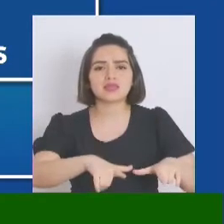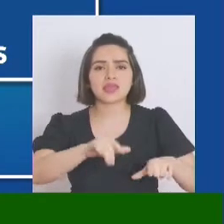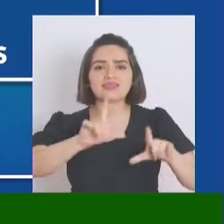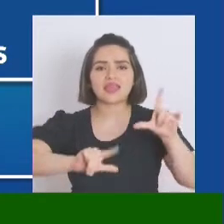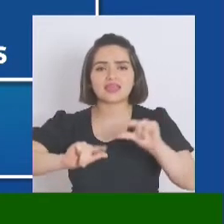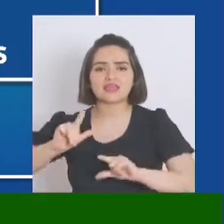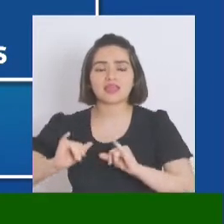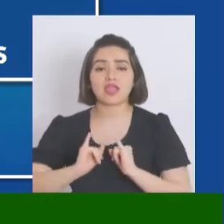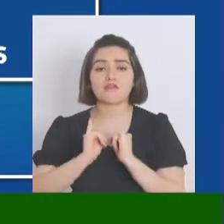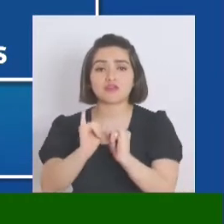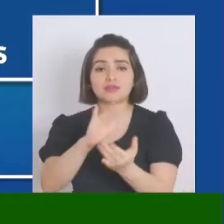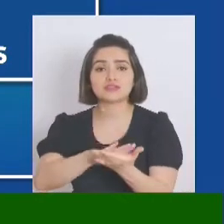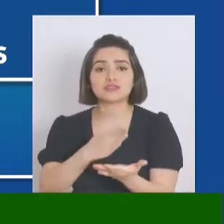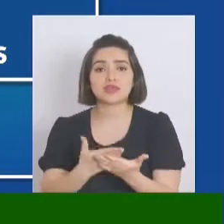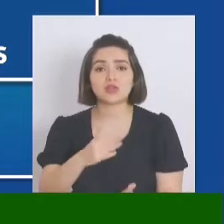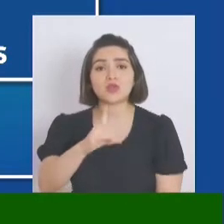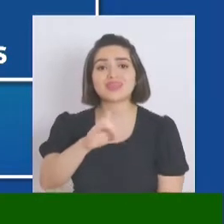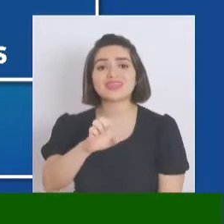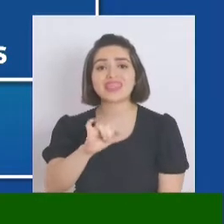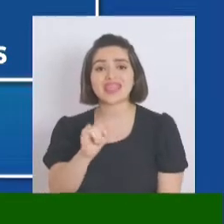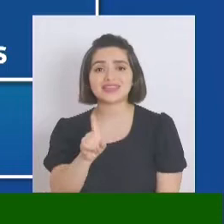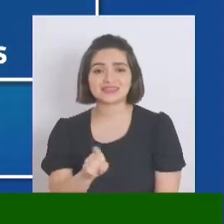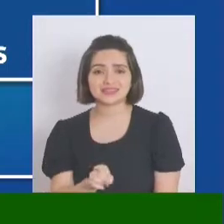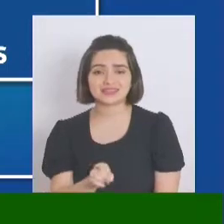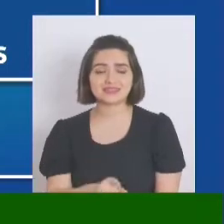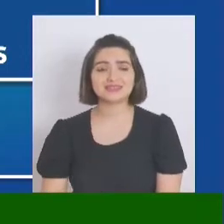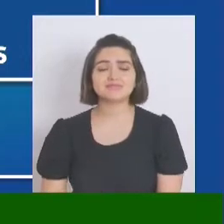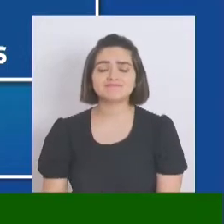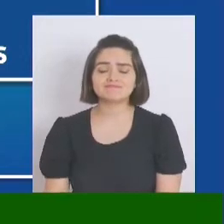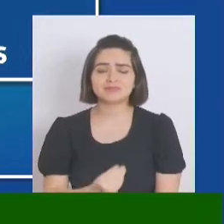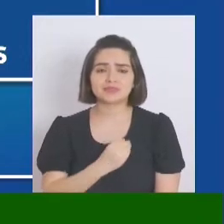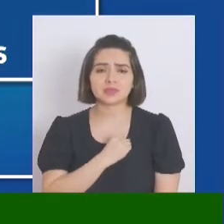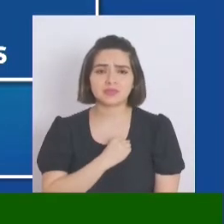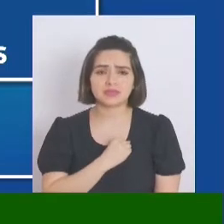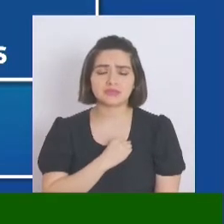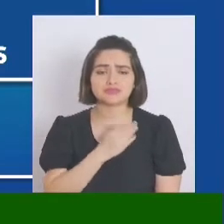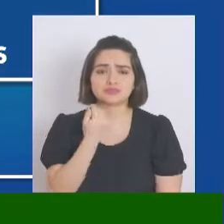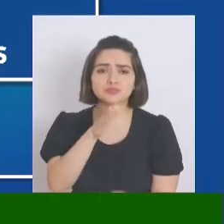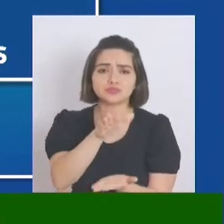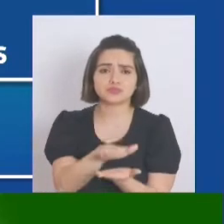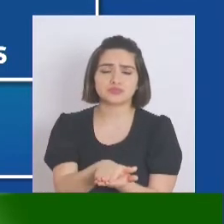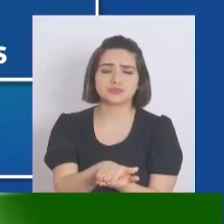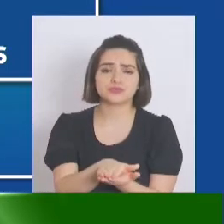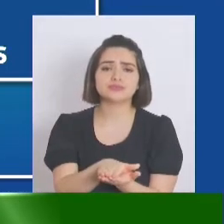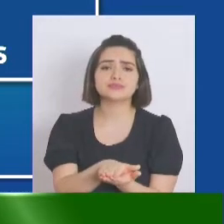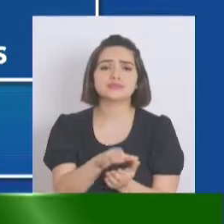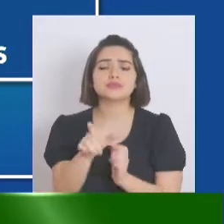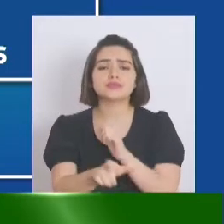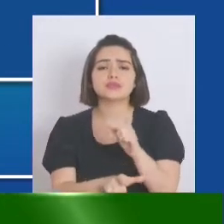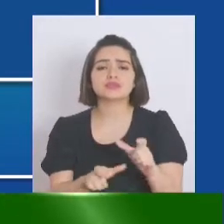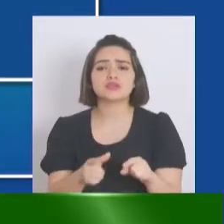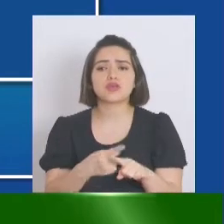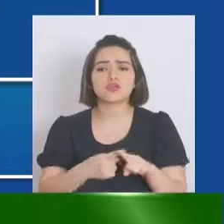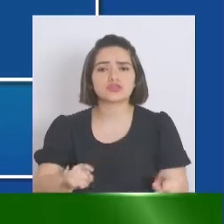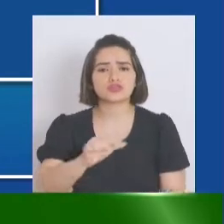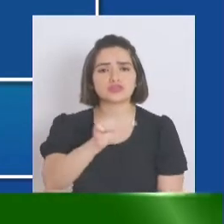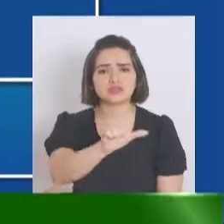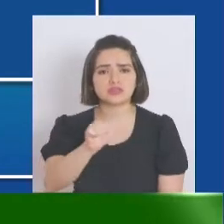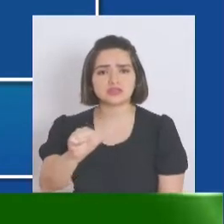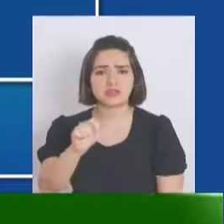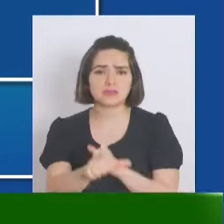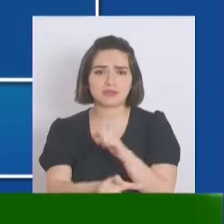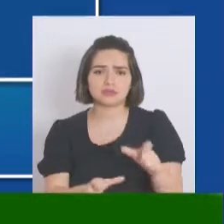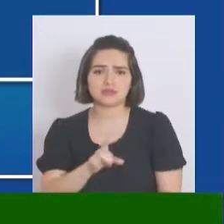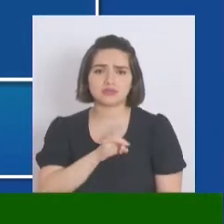Estadística e Información en Salud, DEIS, debemos lamentar el fallecimiento de otros 66